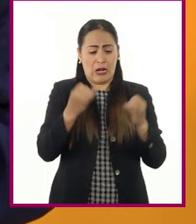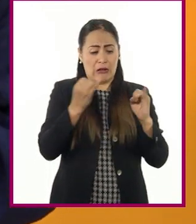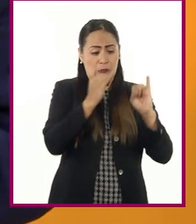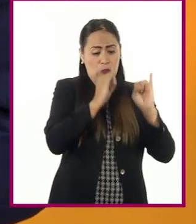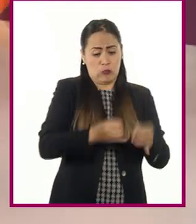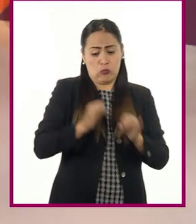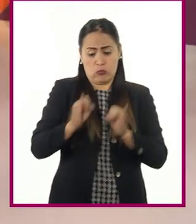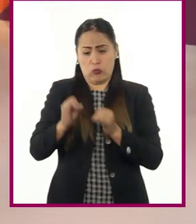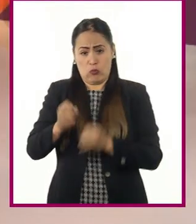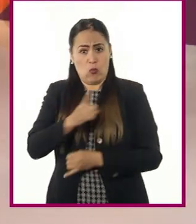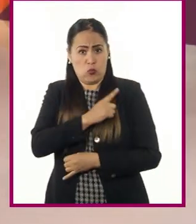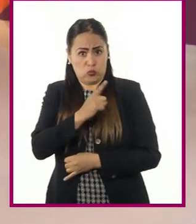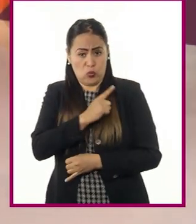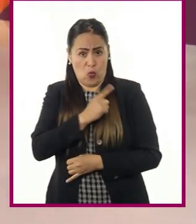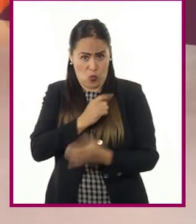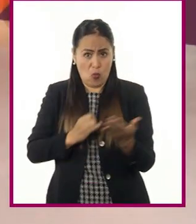individual.